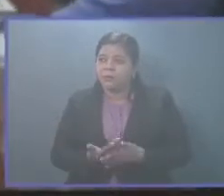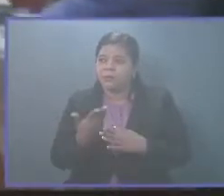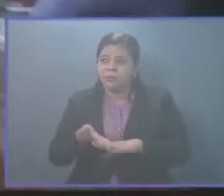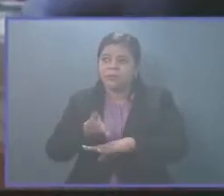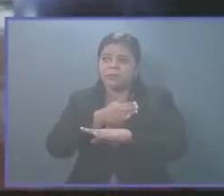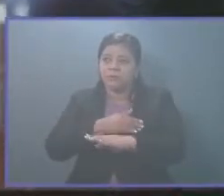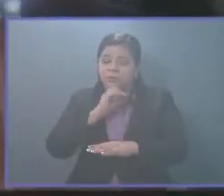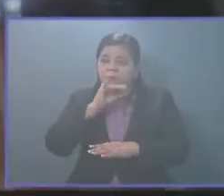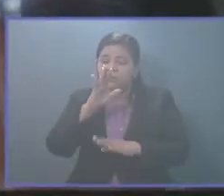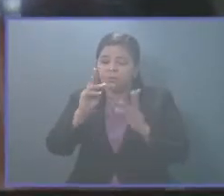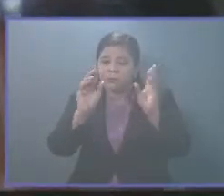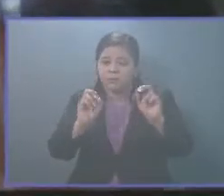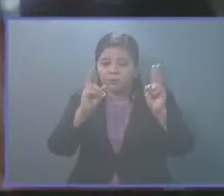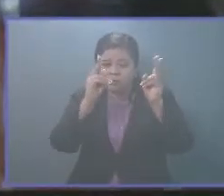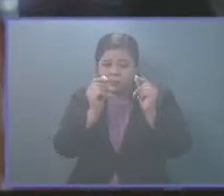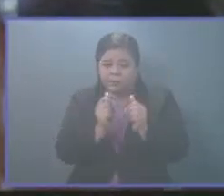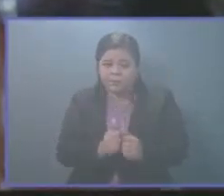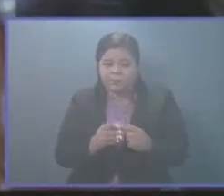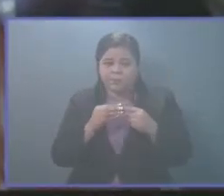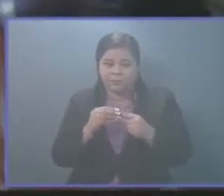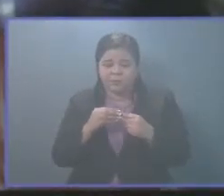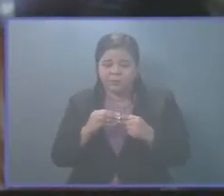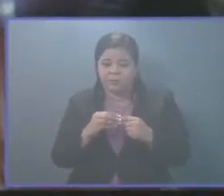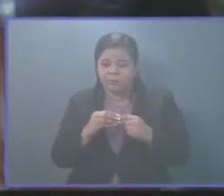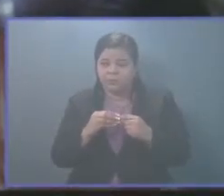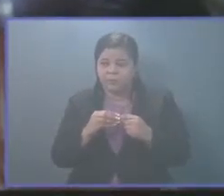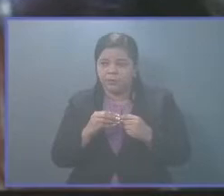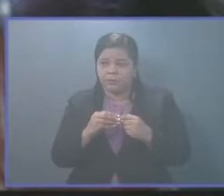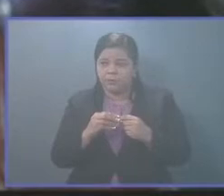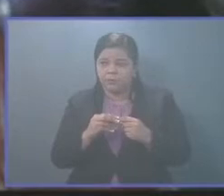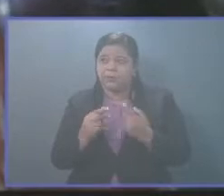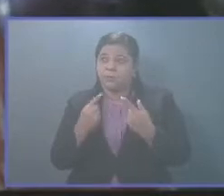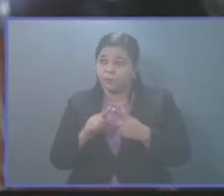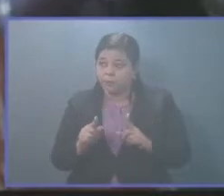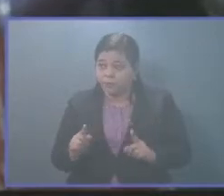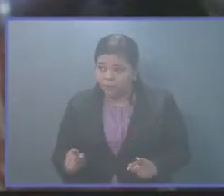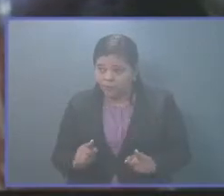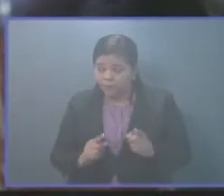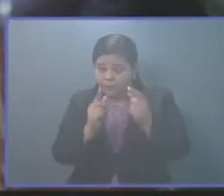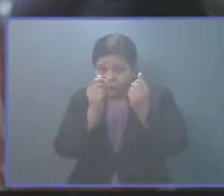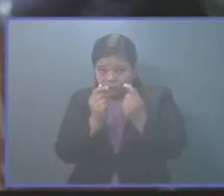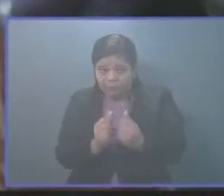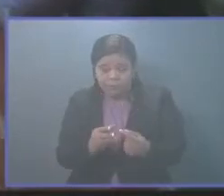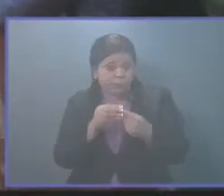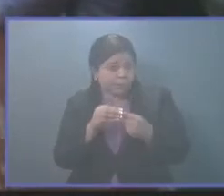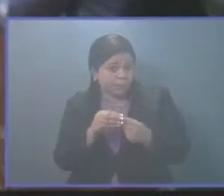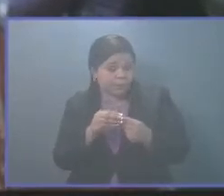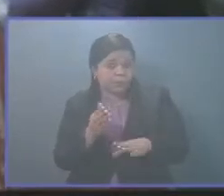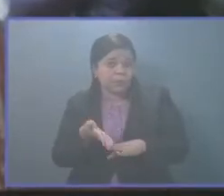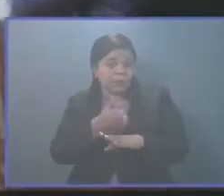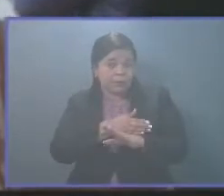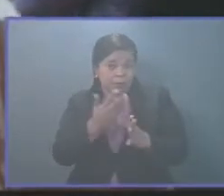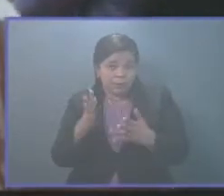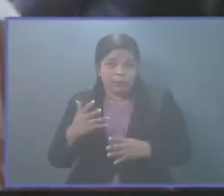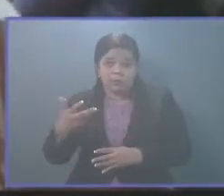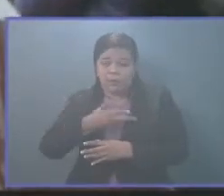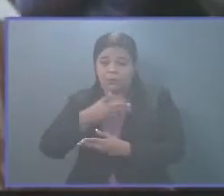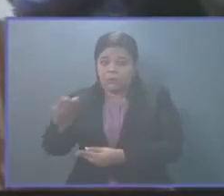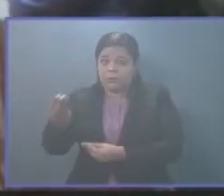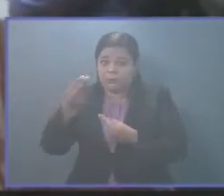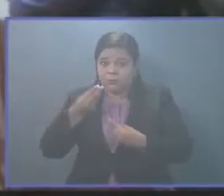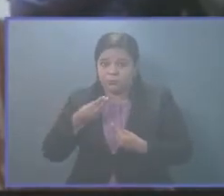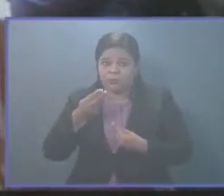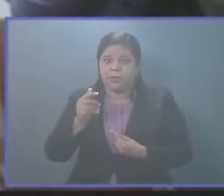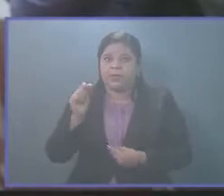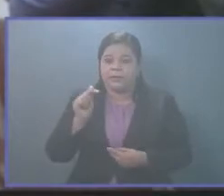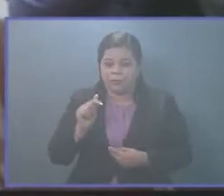era sobre el presupuesto extraordinario. En el caso del presupuesto extraordinario, lo que recibimos fue